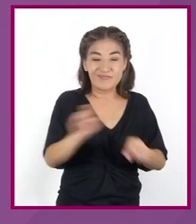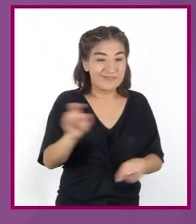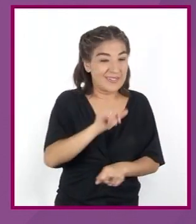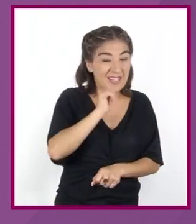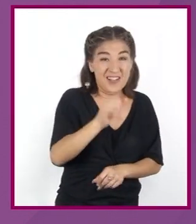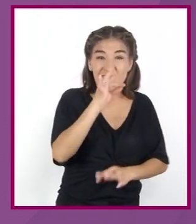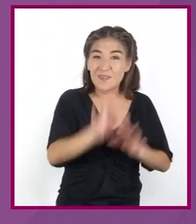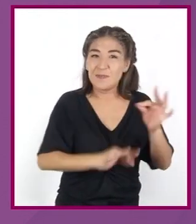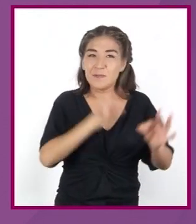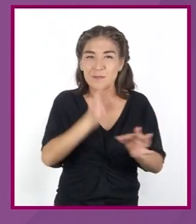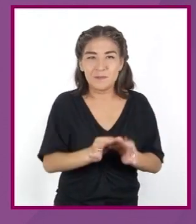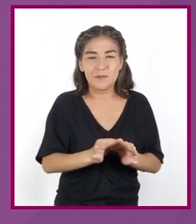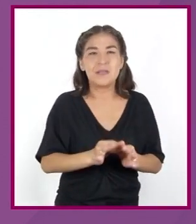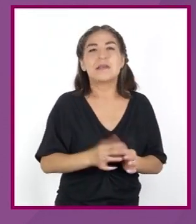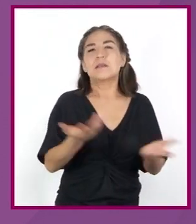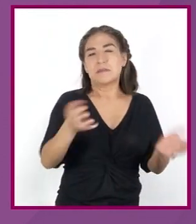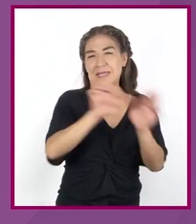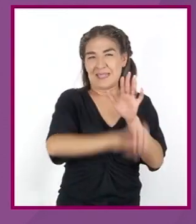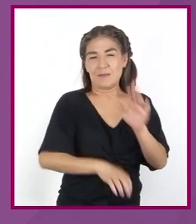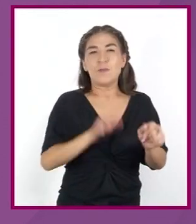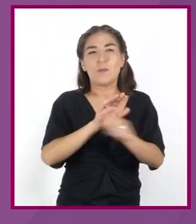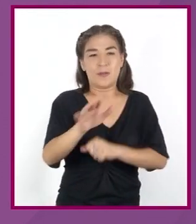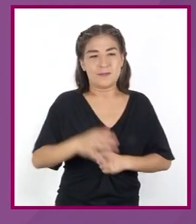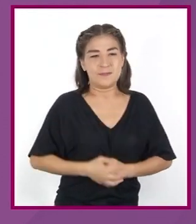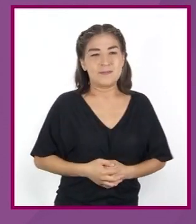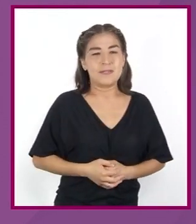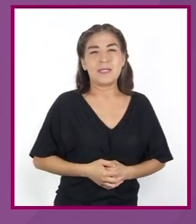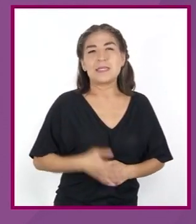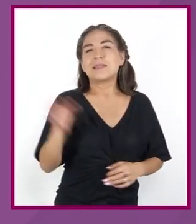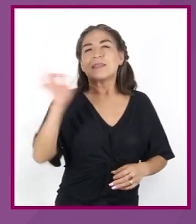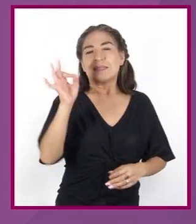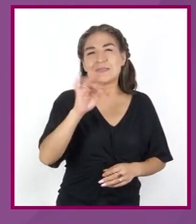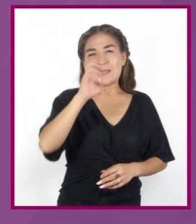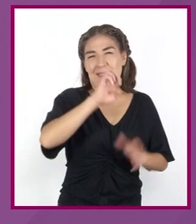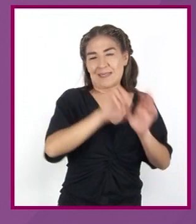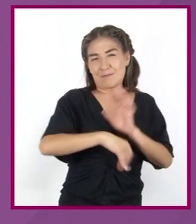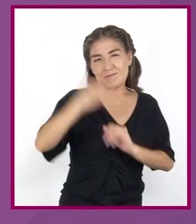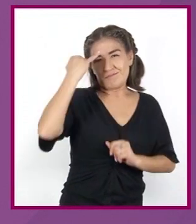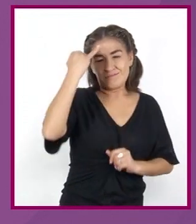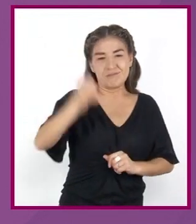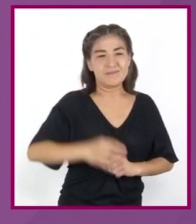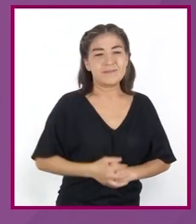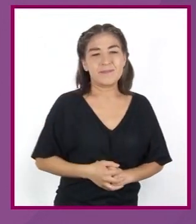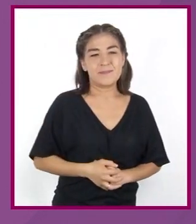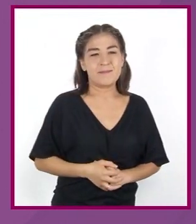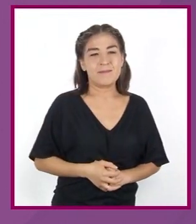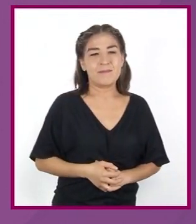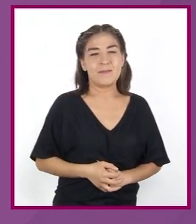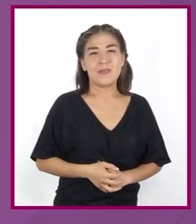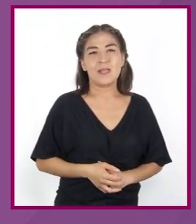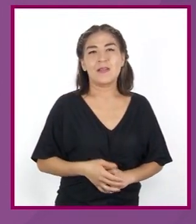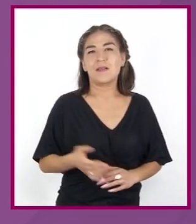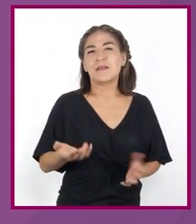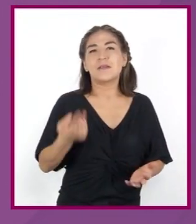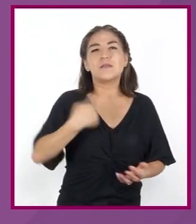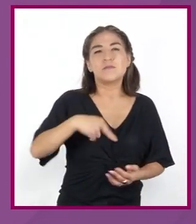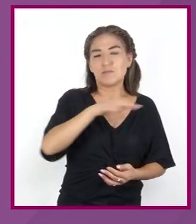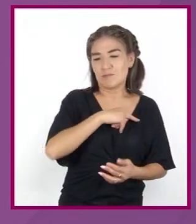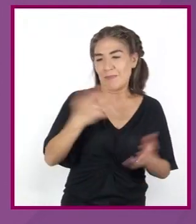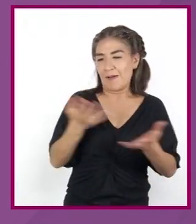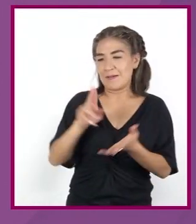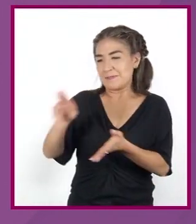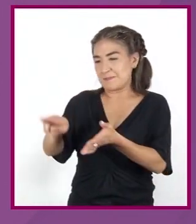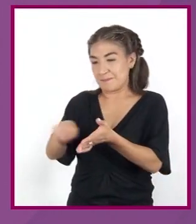esas consecuencias. Un buen ejemplo de ello sería el siguiente. Supongamos que nosotros tenemos o firmamos un contrato